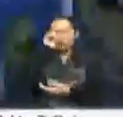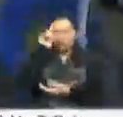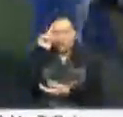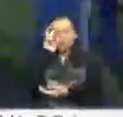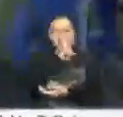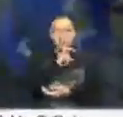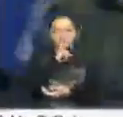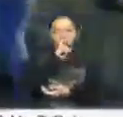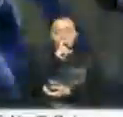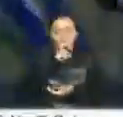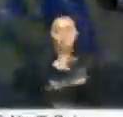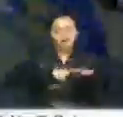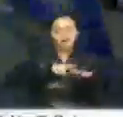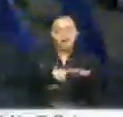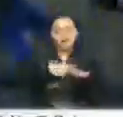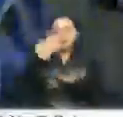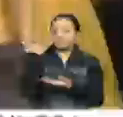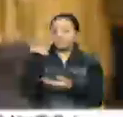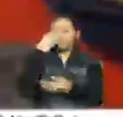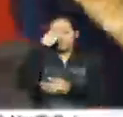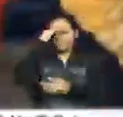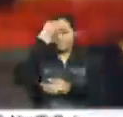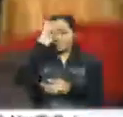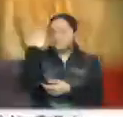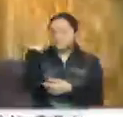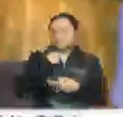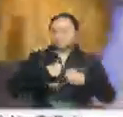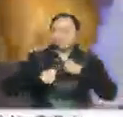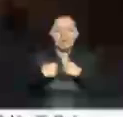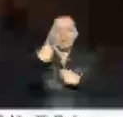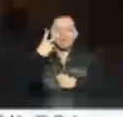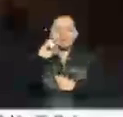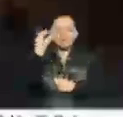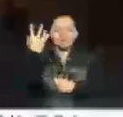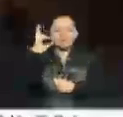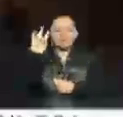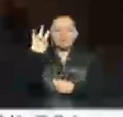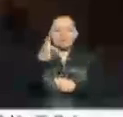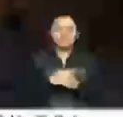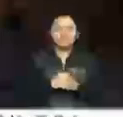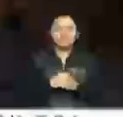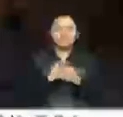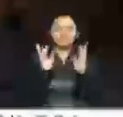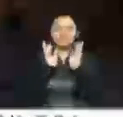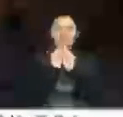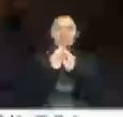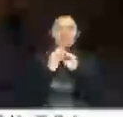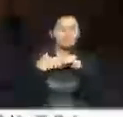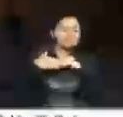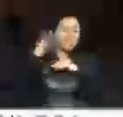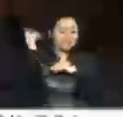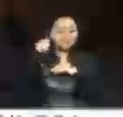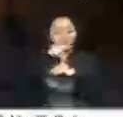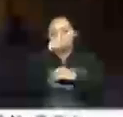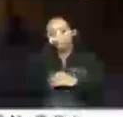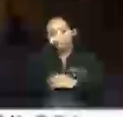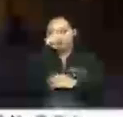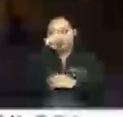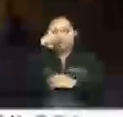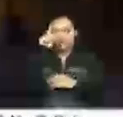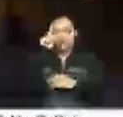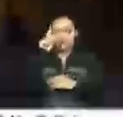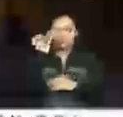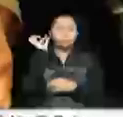Habana, esta última visitada en mayo de 2017. Uno de los eventos más emotivos tuvo lugar en Madrid, cuando